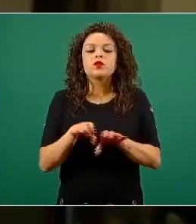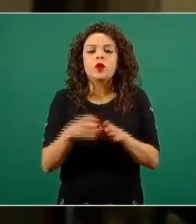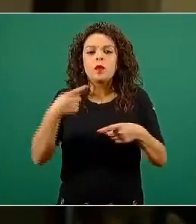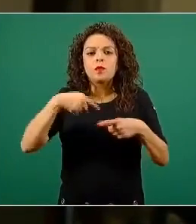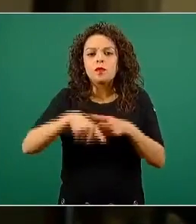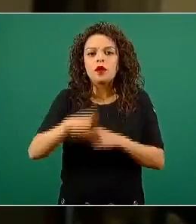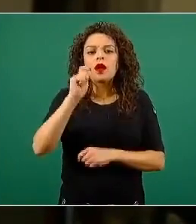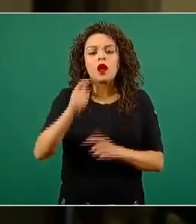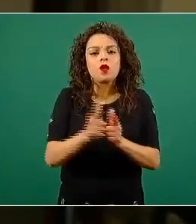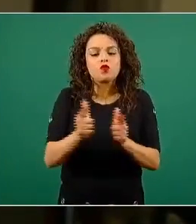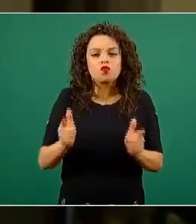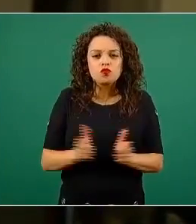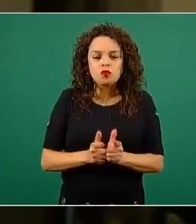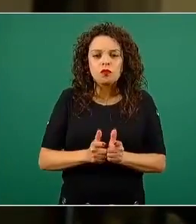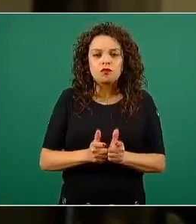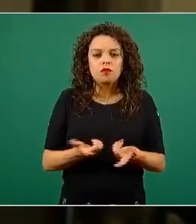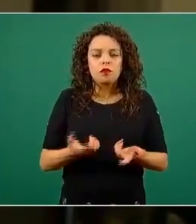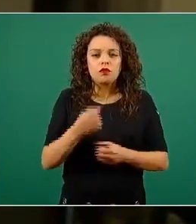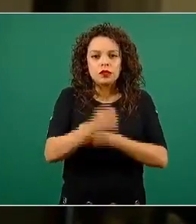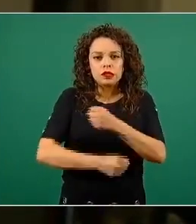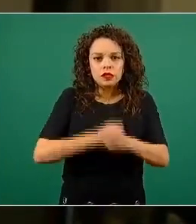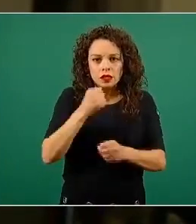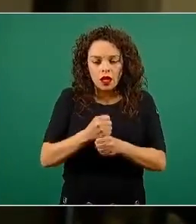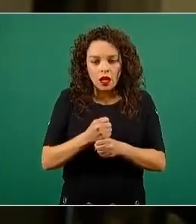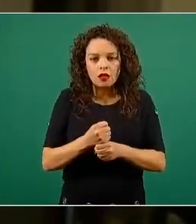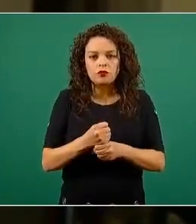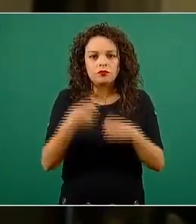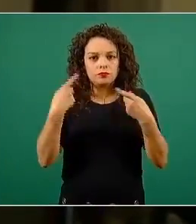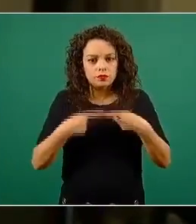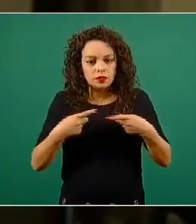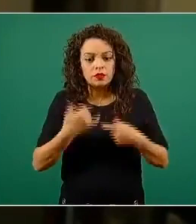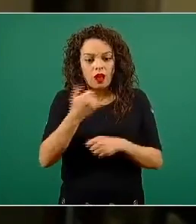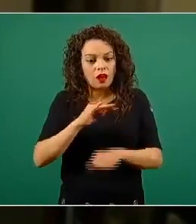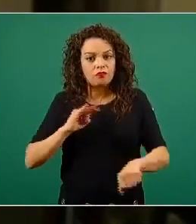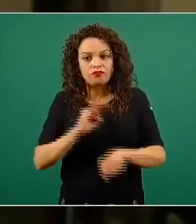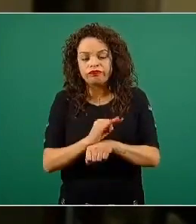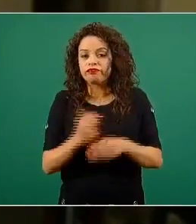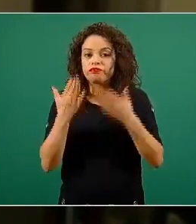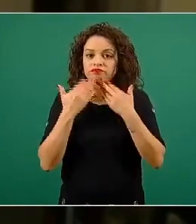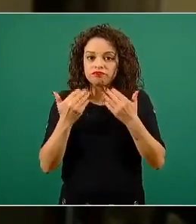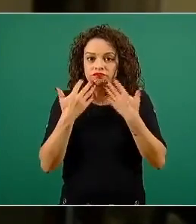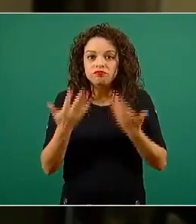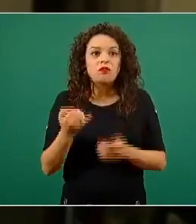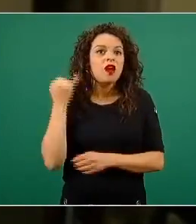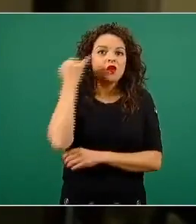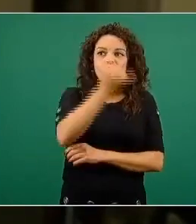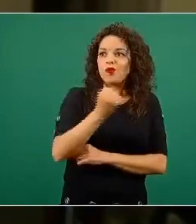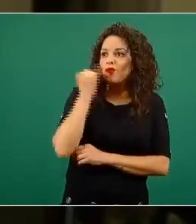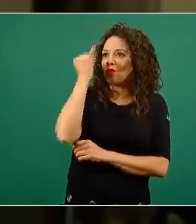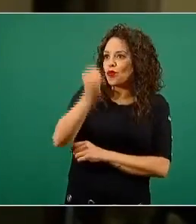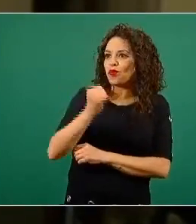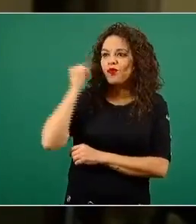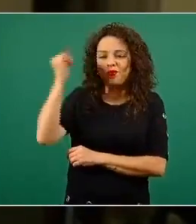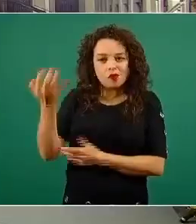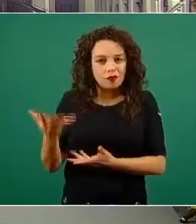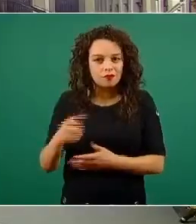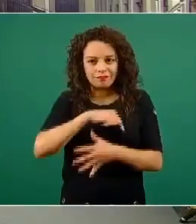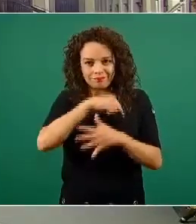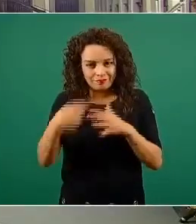con grupos de edad y con grupos más vulnerables, y que posteriormente, irá entrando a los centros urbanos mayores. Muchas